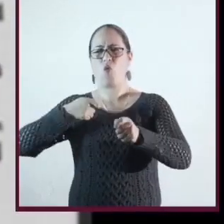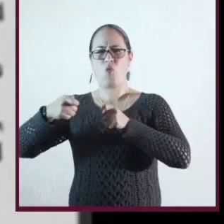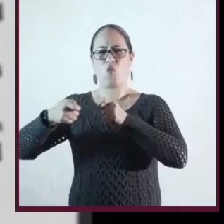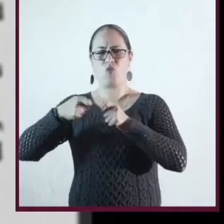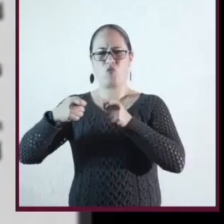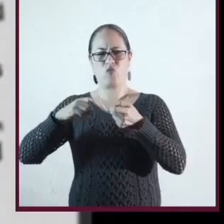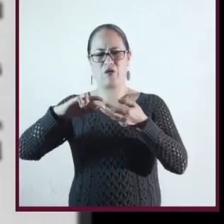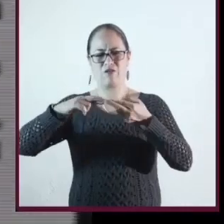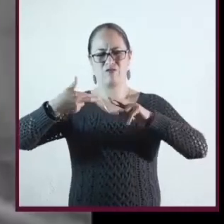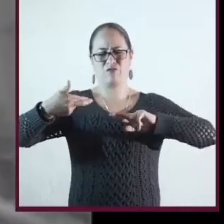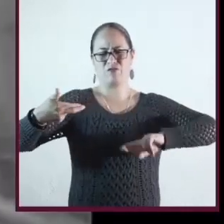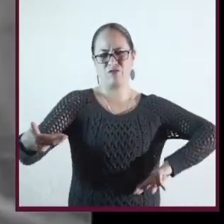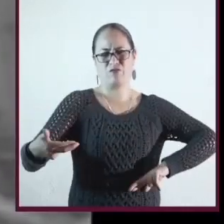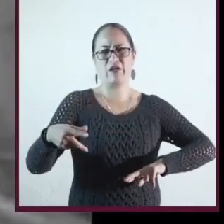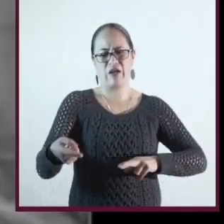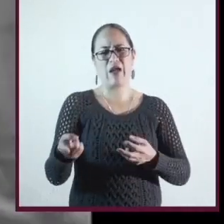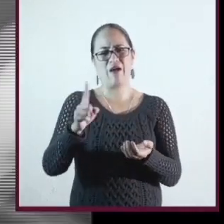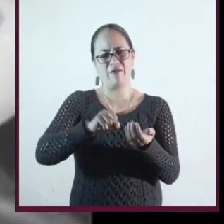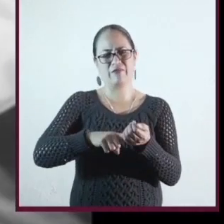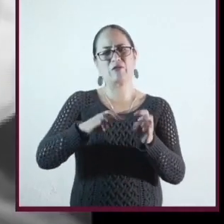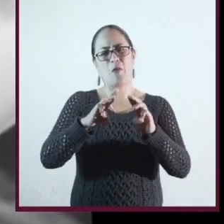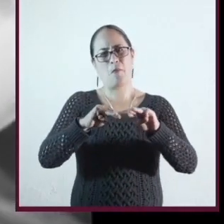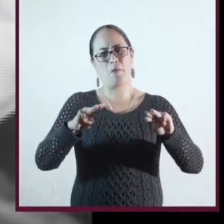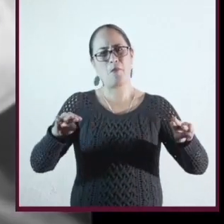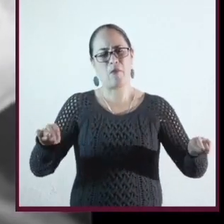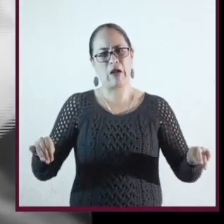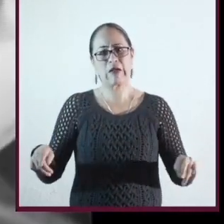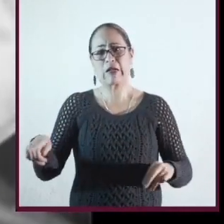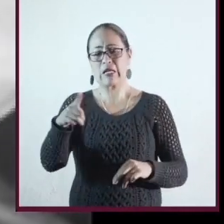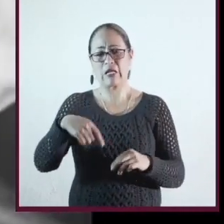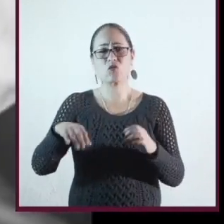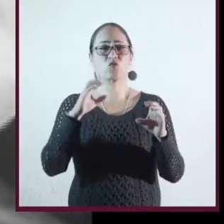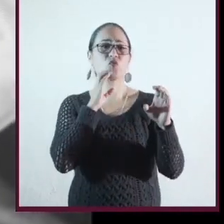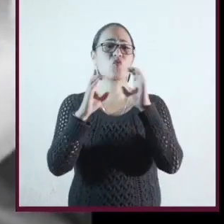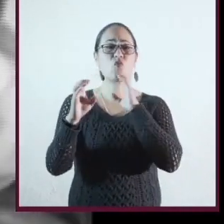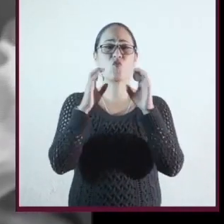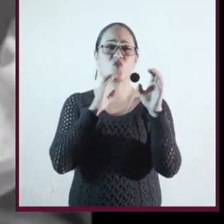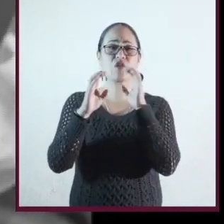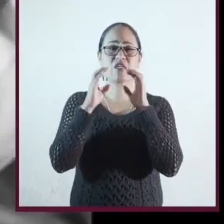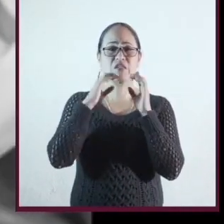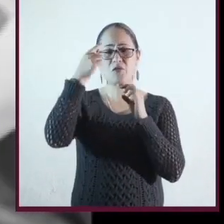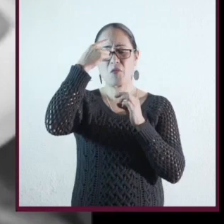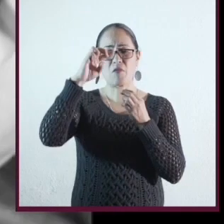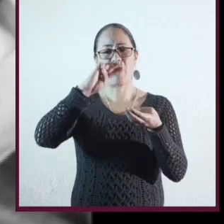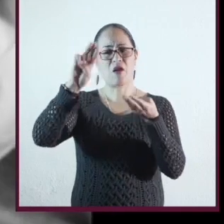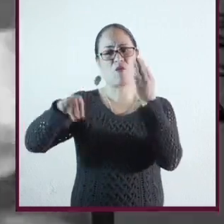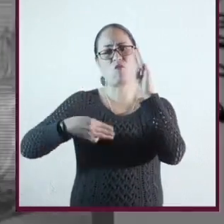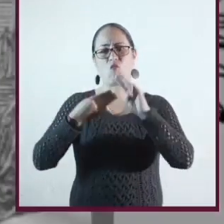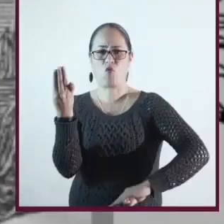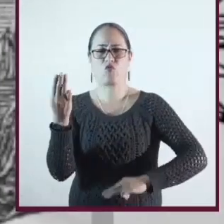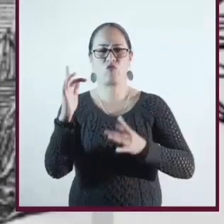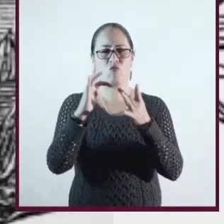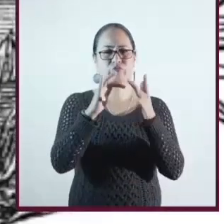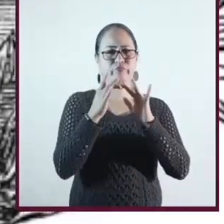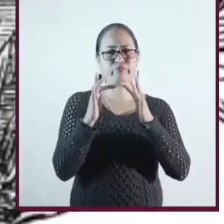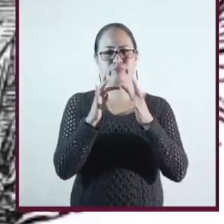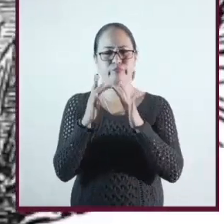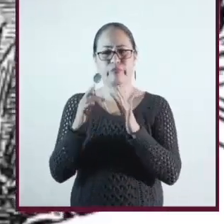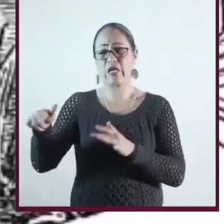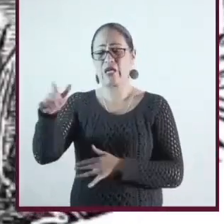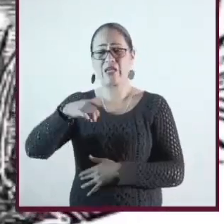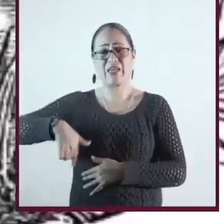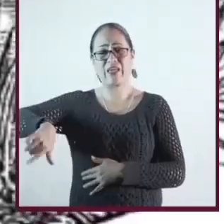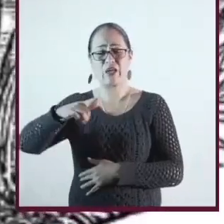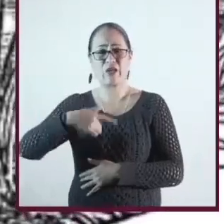cables eléctricos submarinos y, por lo tanto, las comunicaciones mundiales. Los británicos tenían una ventaja clave,